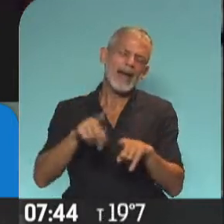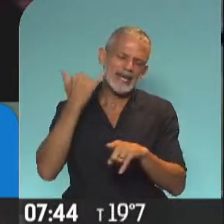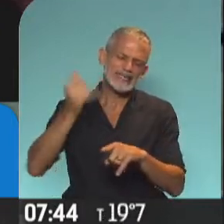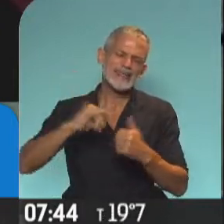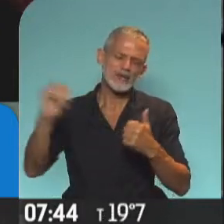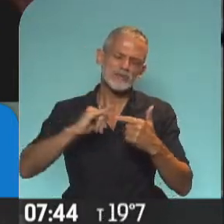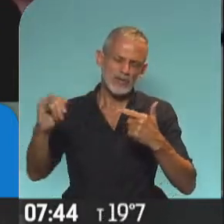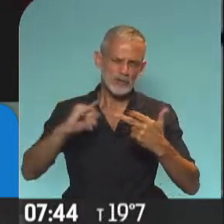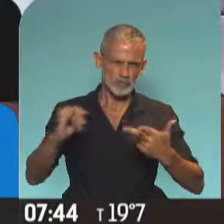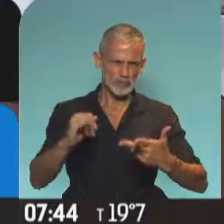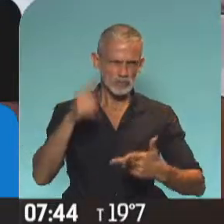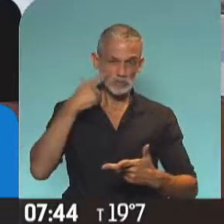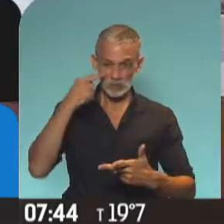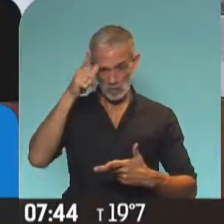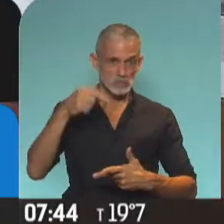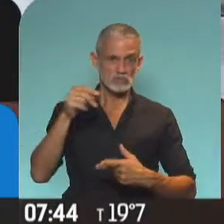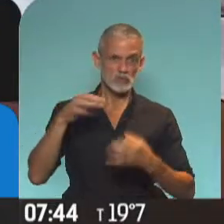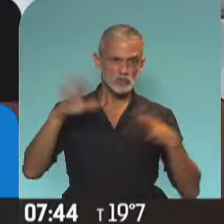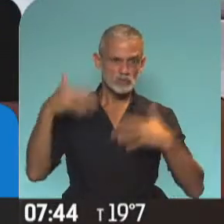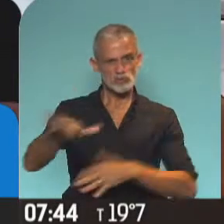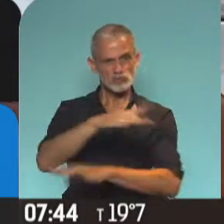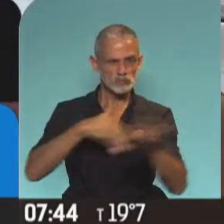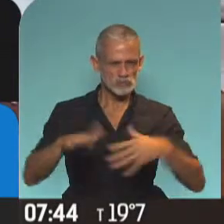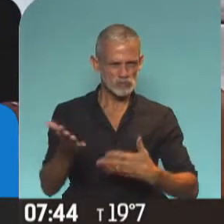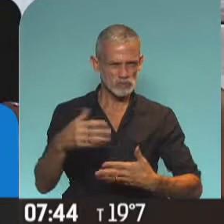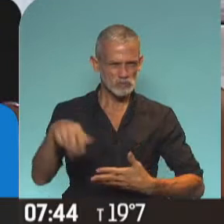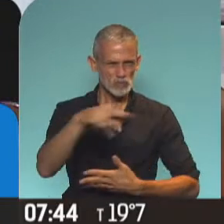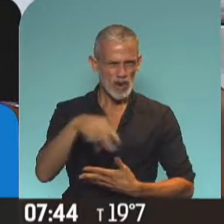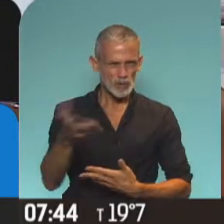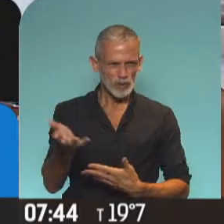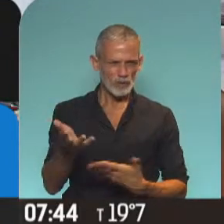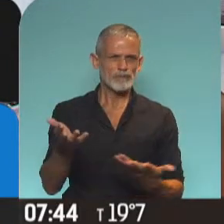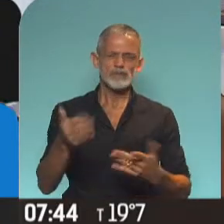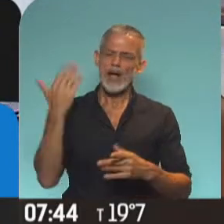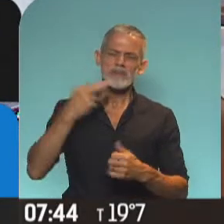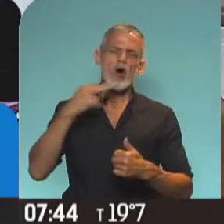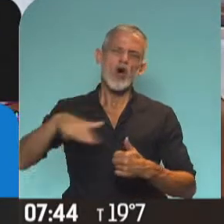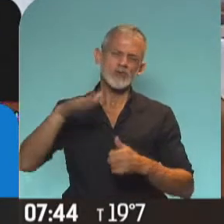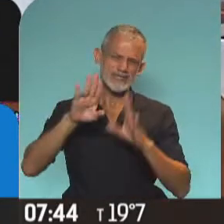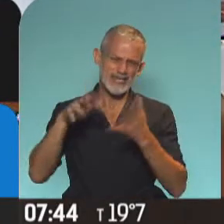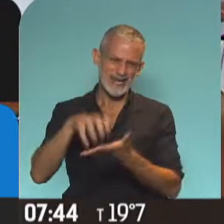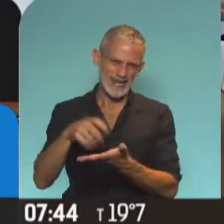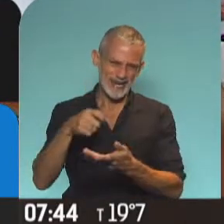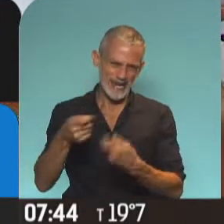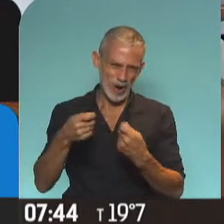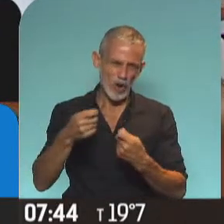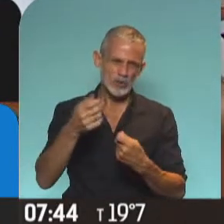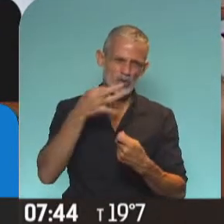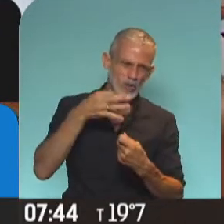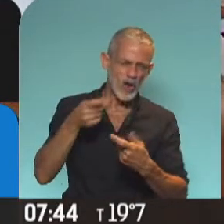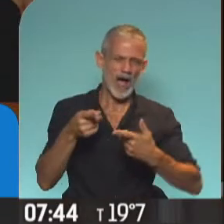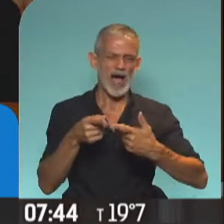temas qué pasa con la justicia en general porque hace pocos días hablábamos del caso de la chica abusada en 11 violada drogada y violada